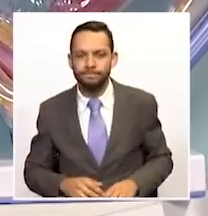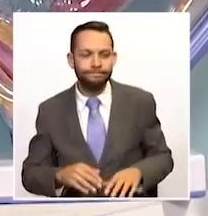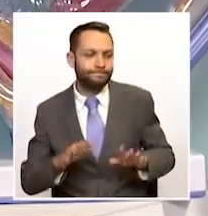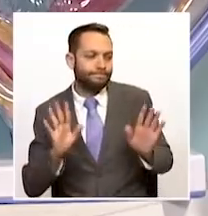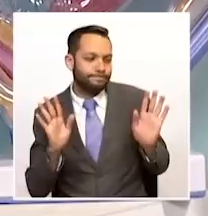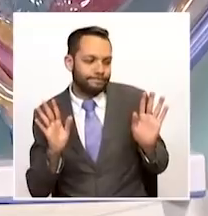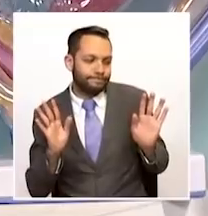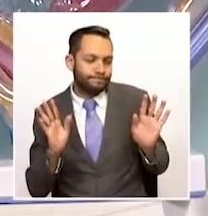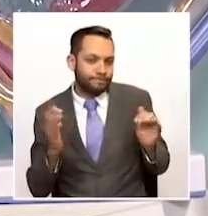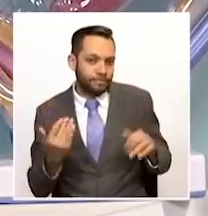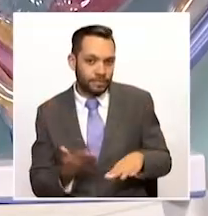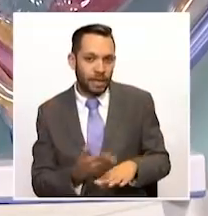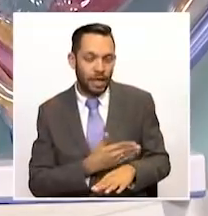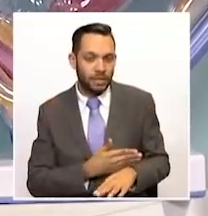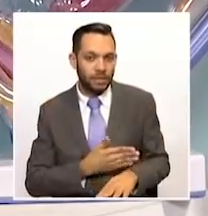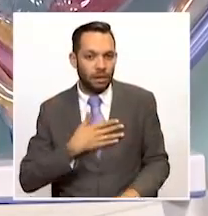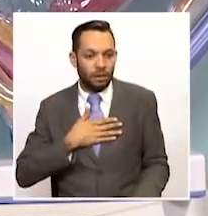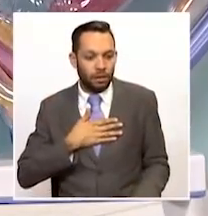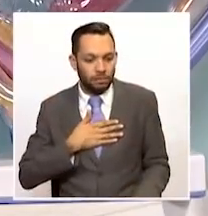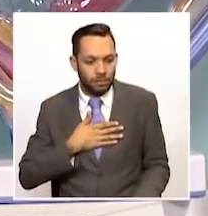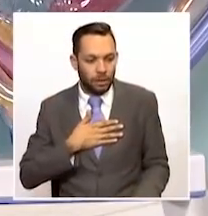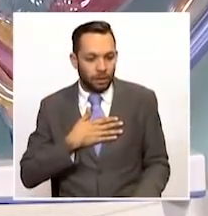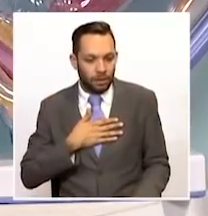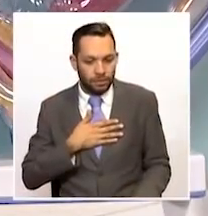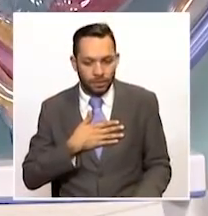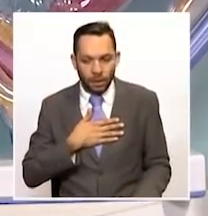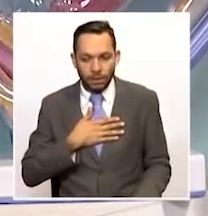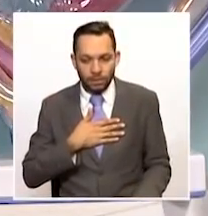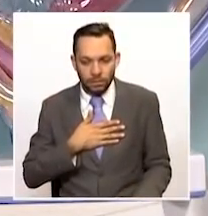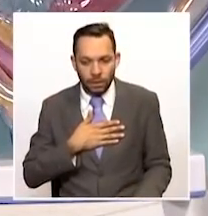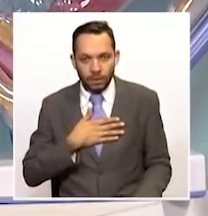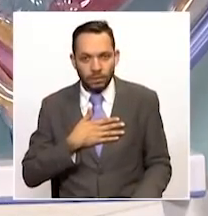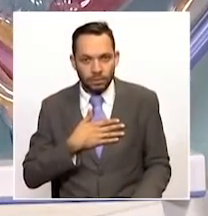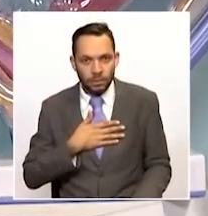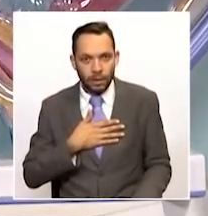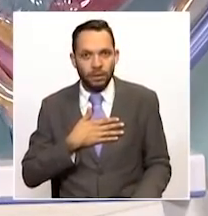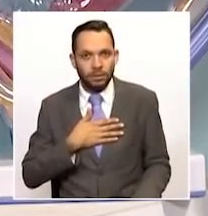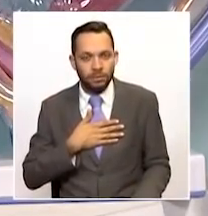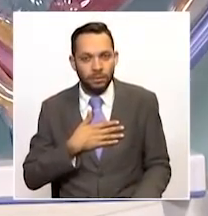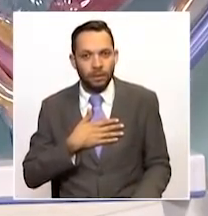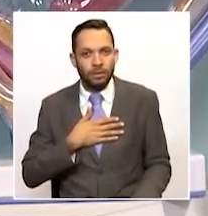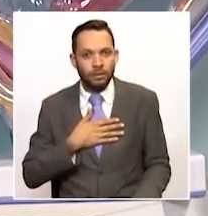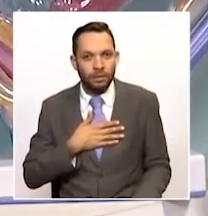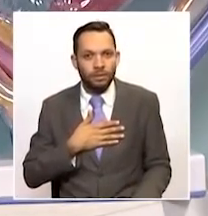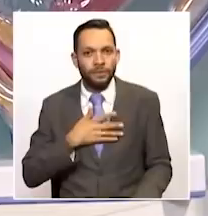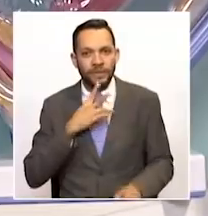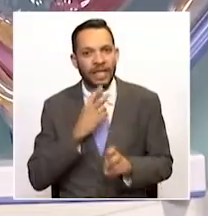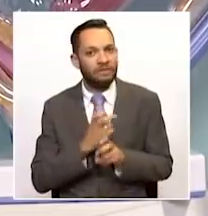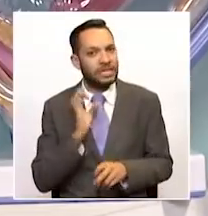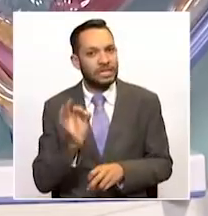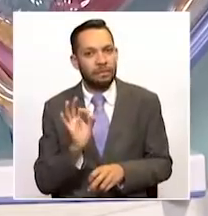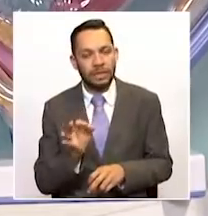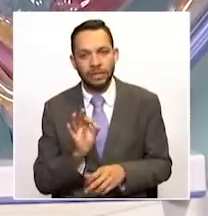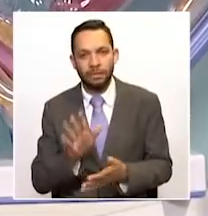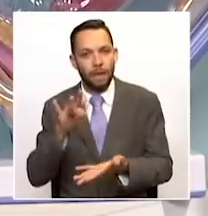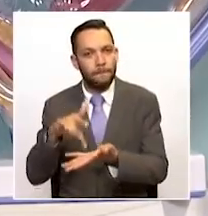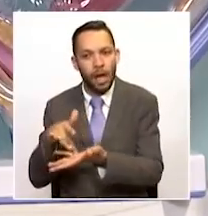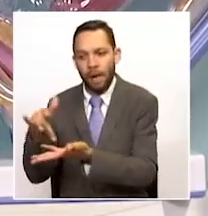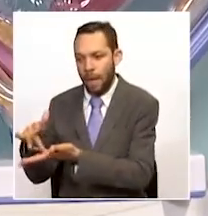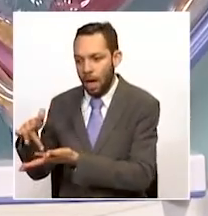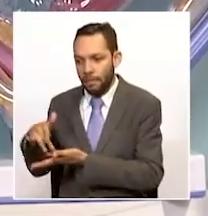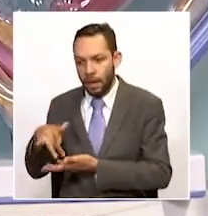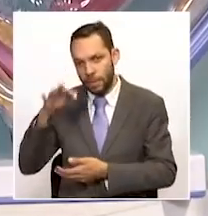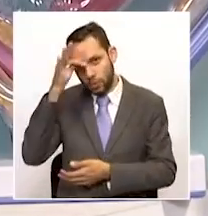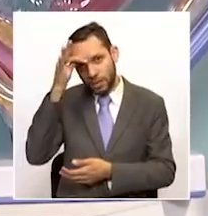inicia con la interna ciclo de asma cuando era pequeña todo el tiempo soy diagnosticado con asma mis papás me llevaban a todas partes y